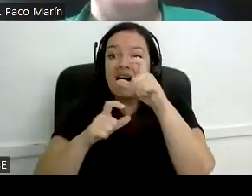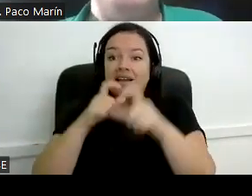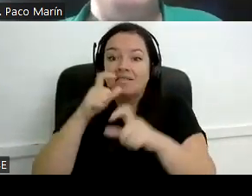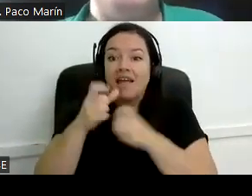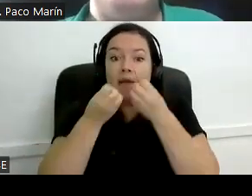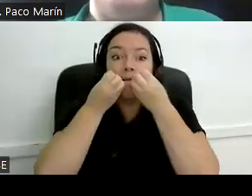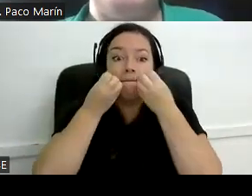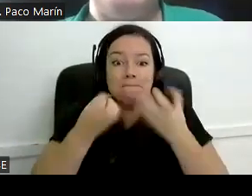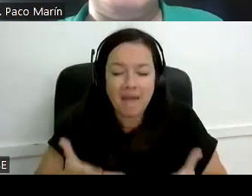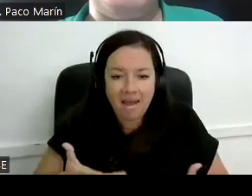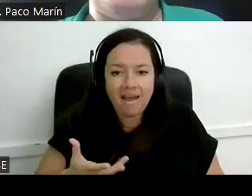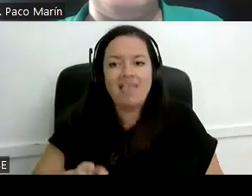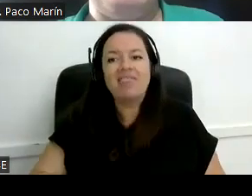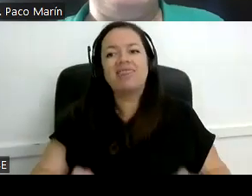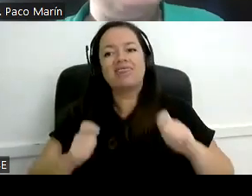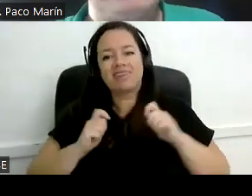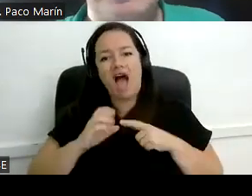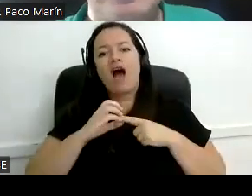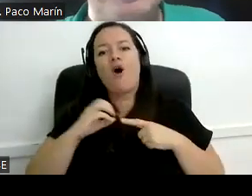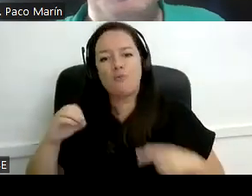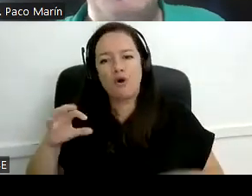decir, si tenemos